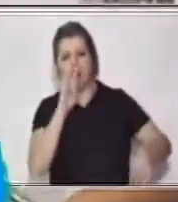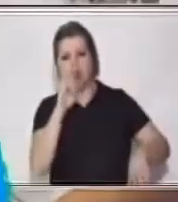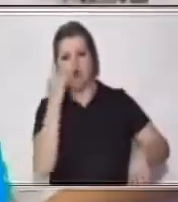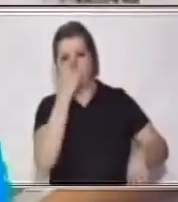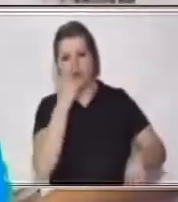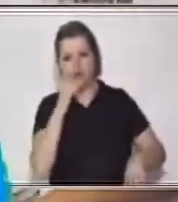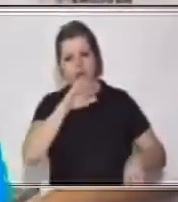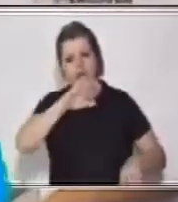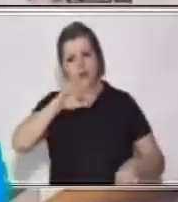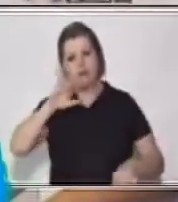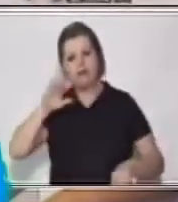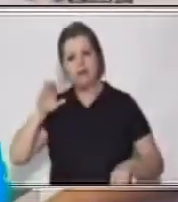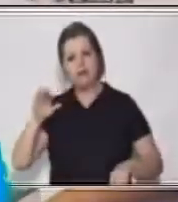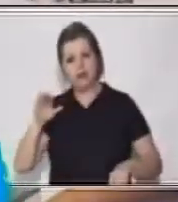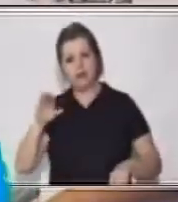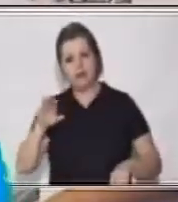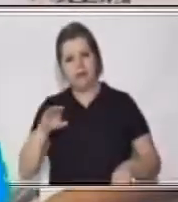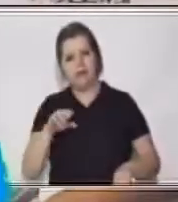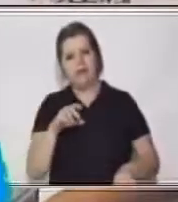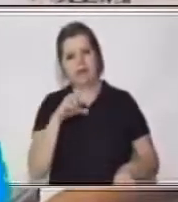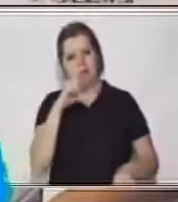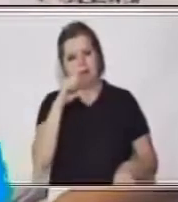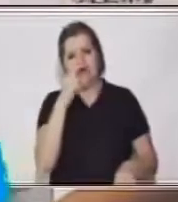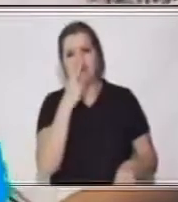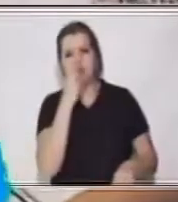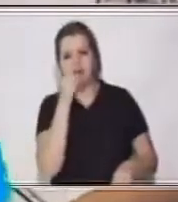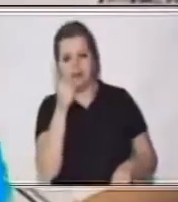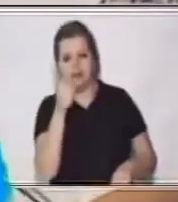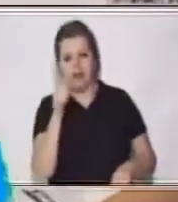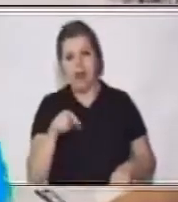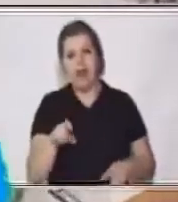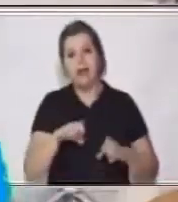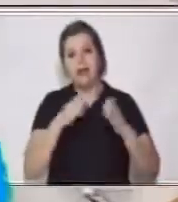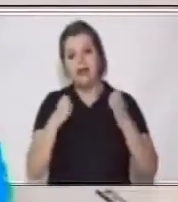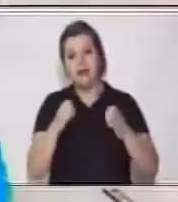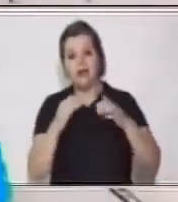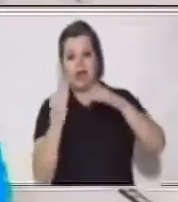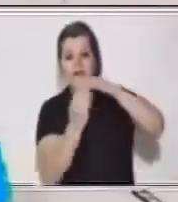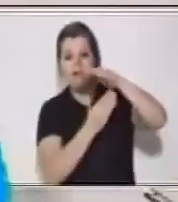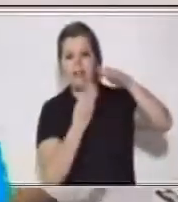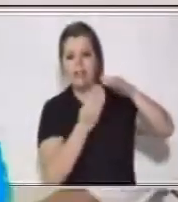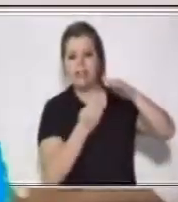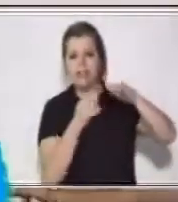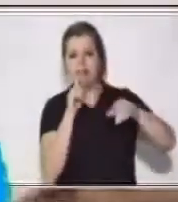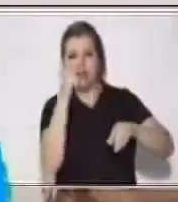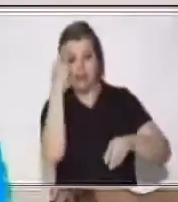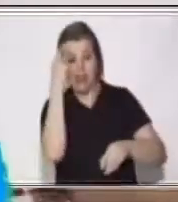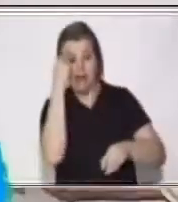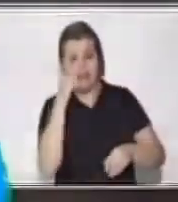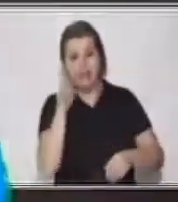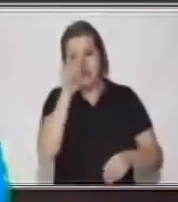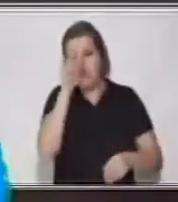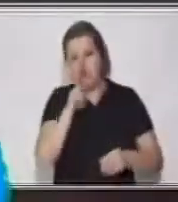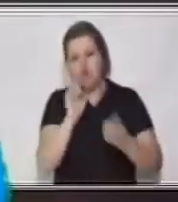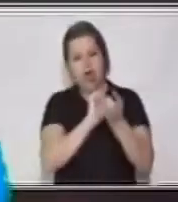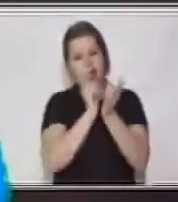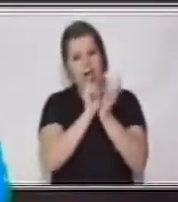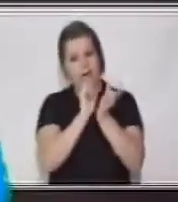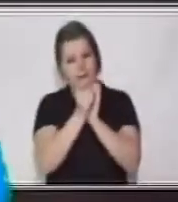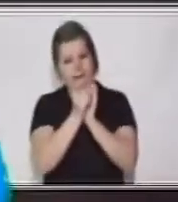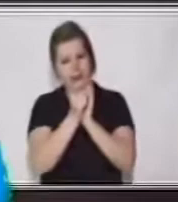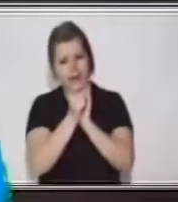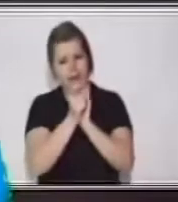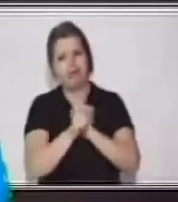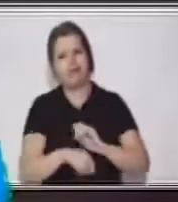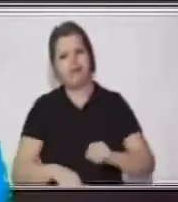mes es nuestro morfema base porque es el que nunca va a cambiar y lo podemos identificar de esta forma. Uch sería